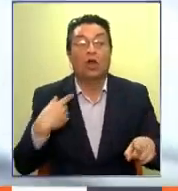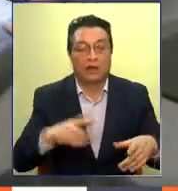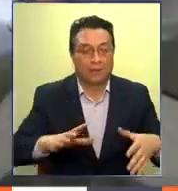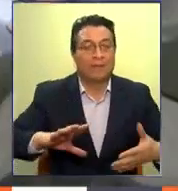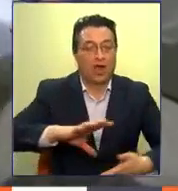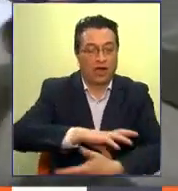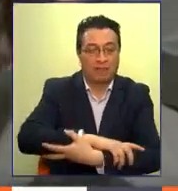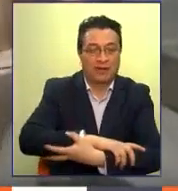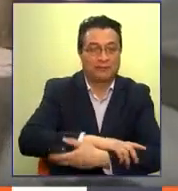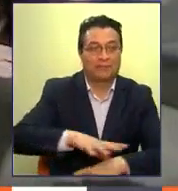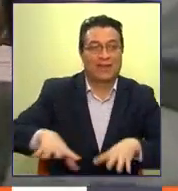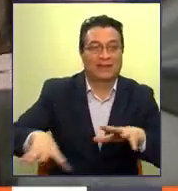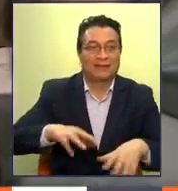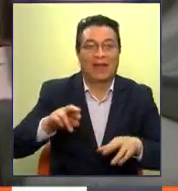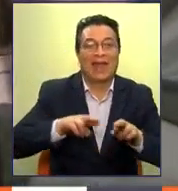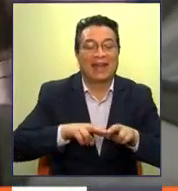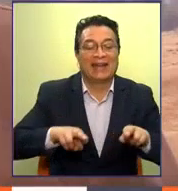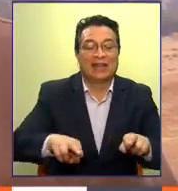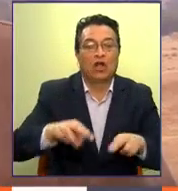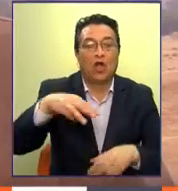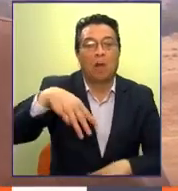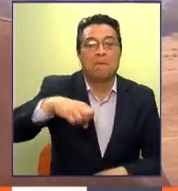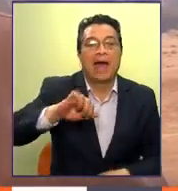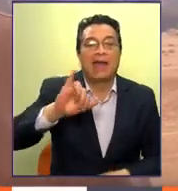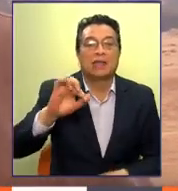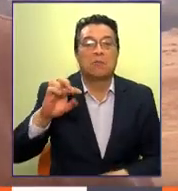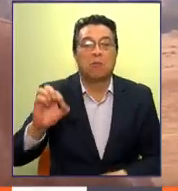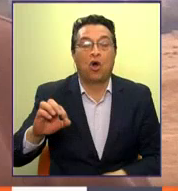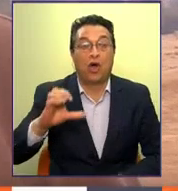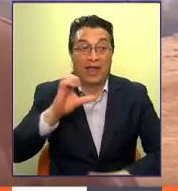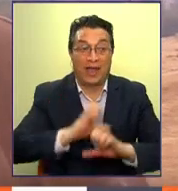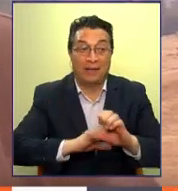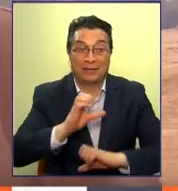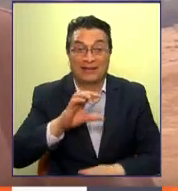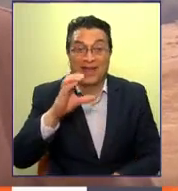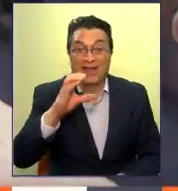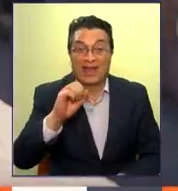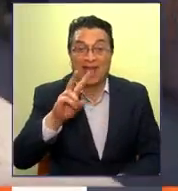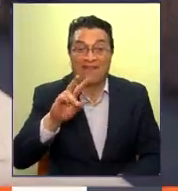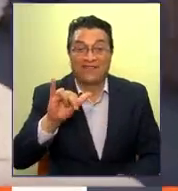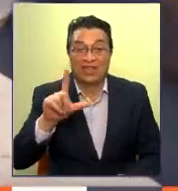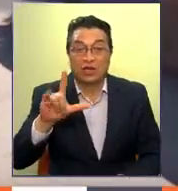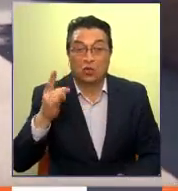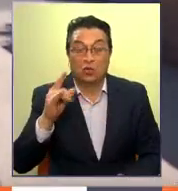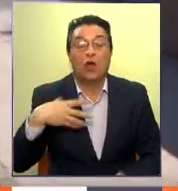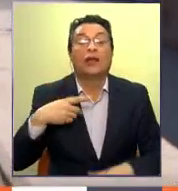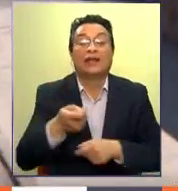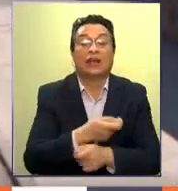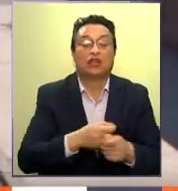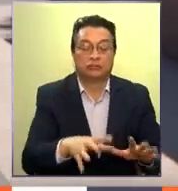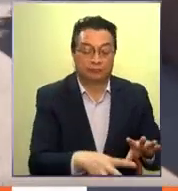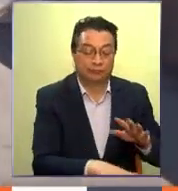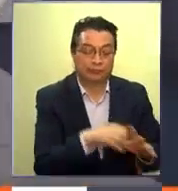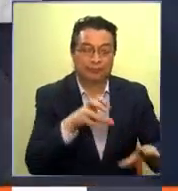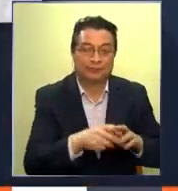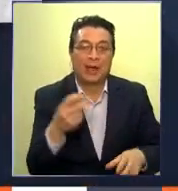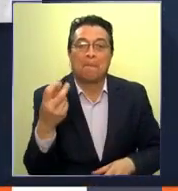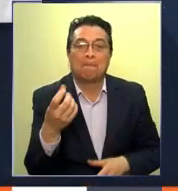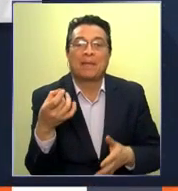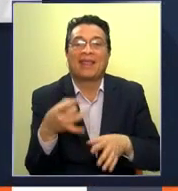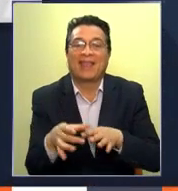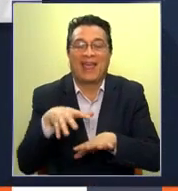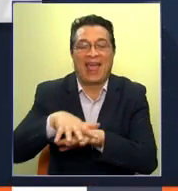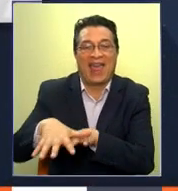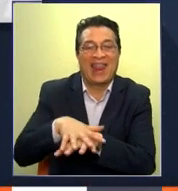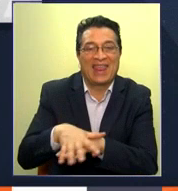sobre actividades en el río Maipo que le permitía a la empresa Cabilú S.P.A. hacer su negocio de extracción de áridos. Según Balmaceda,